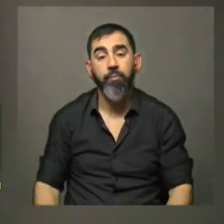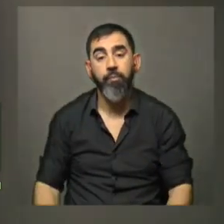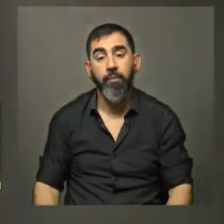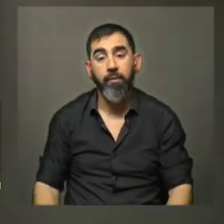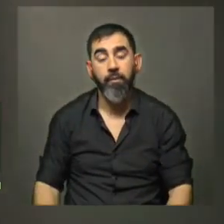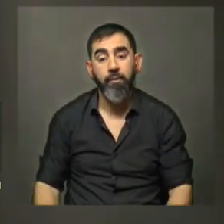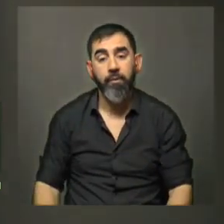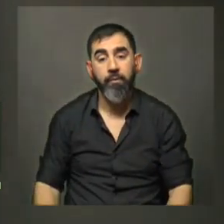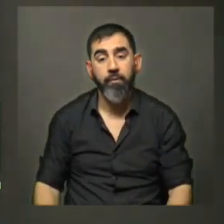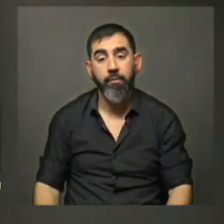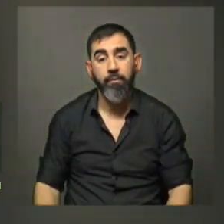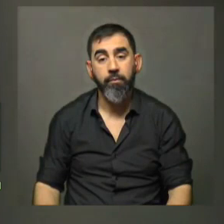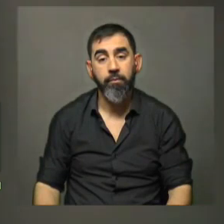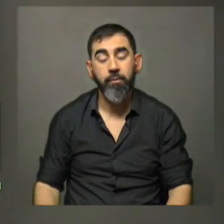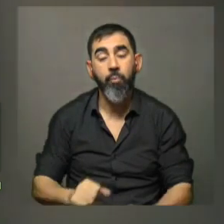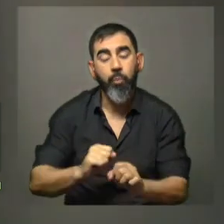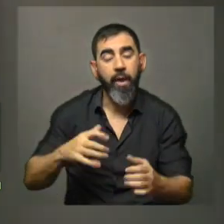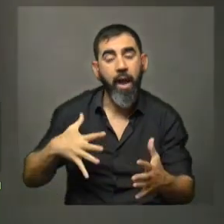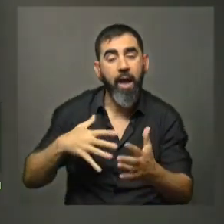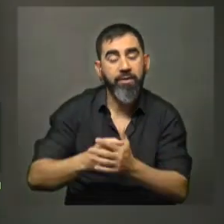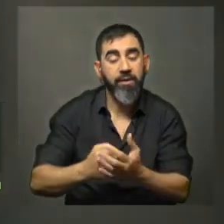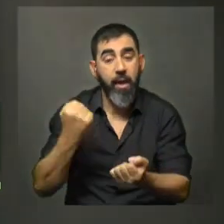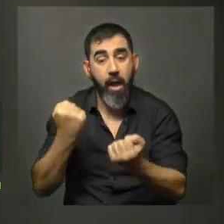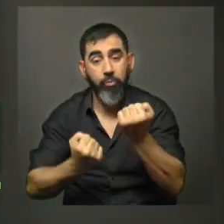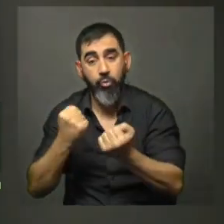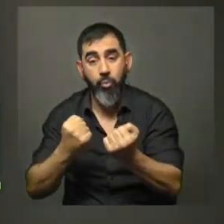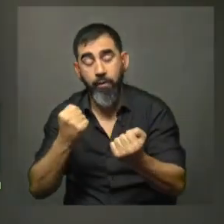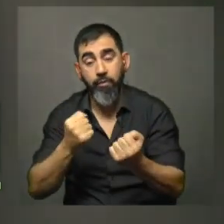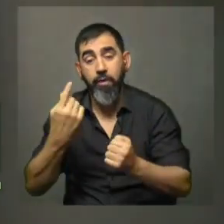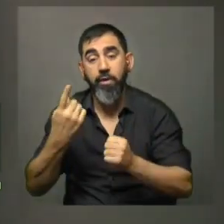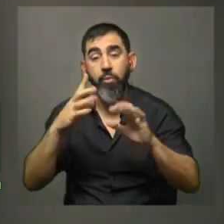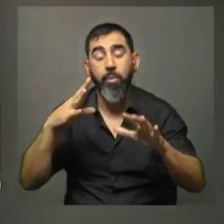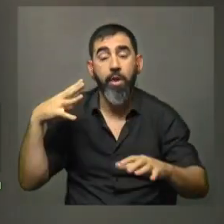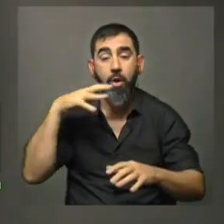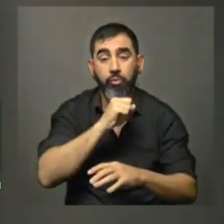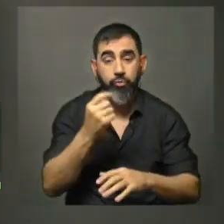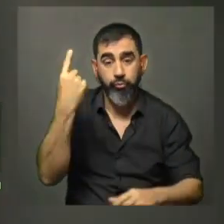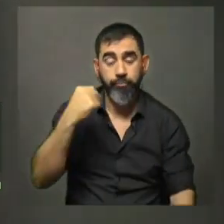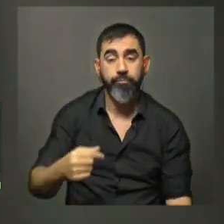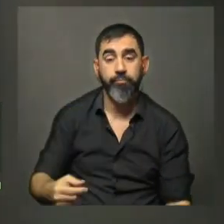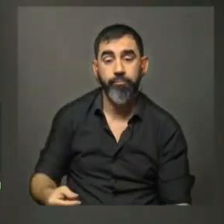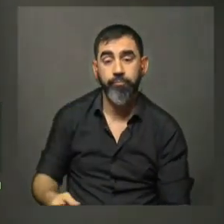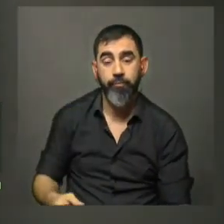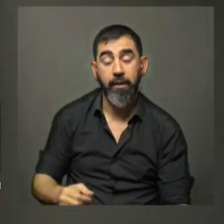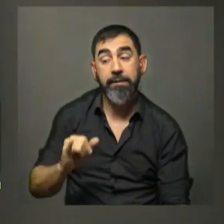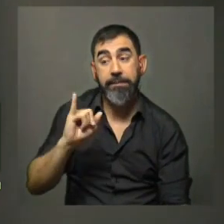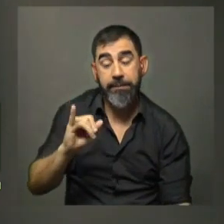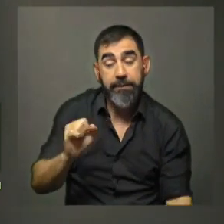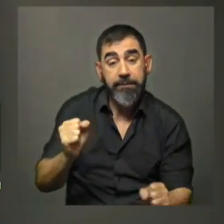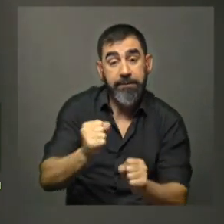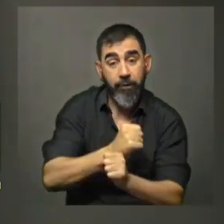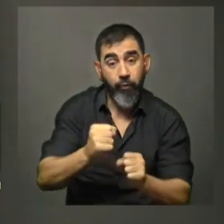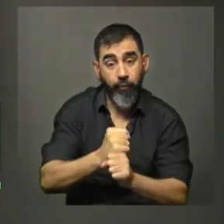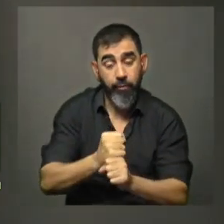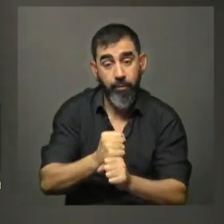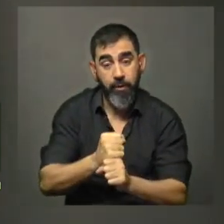cometer un accidente automovilístico el 19 de agosto pasado. De confirmarse esta denuncia, que entiendo